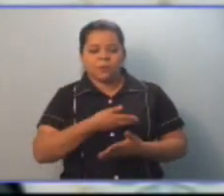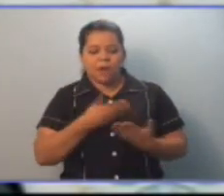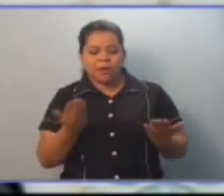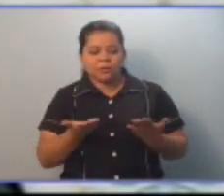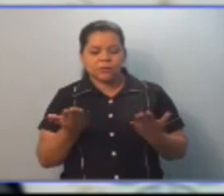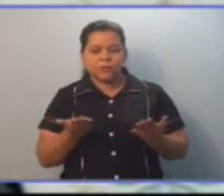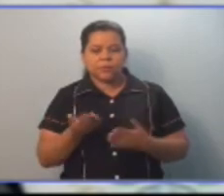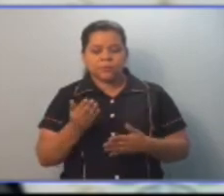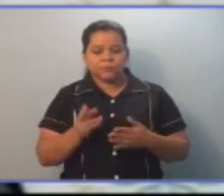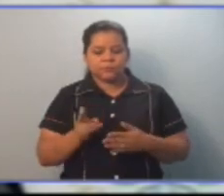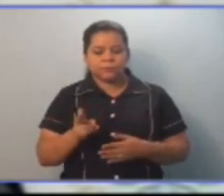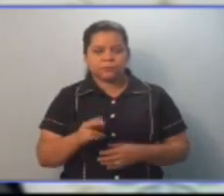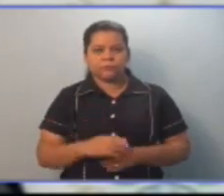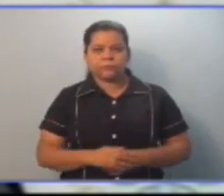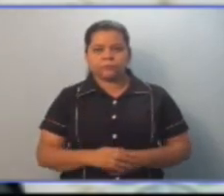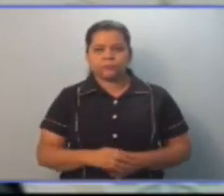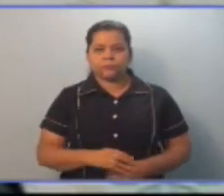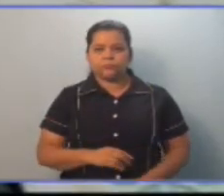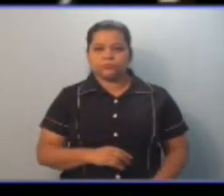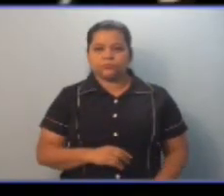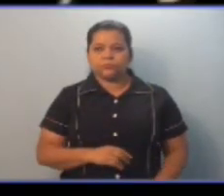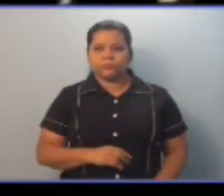país.